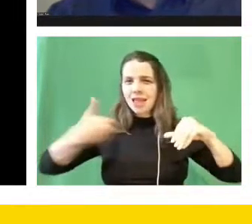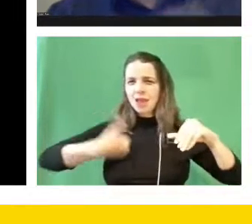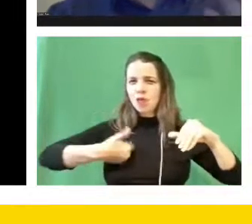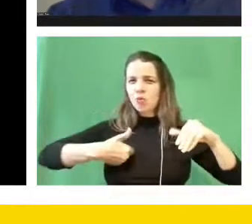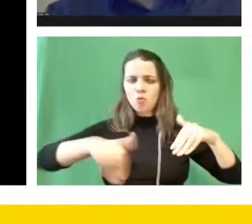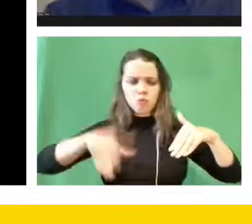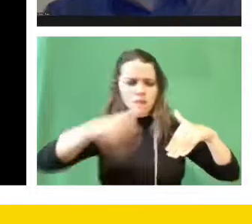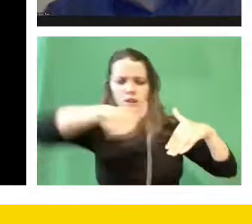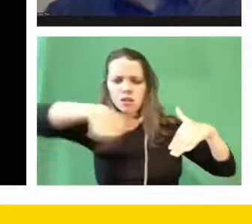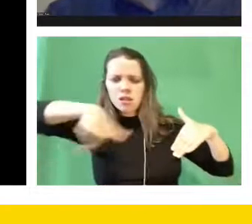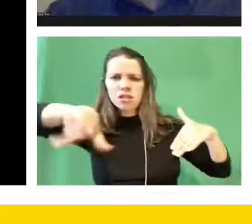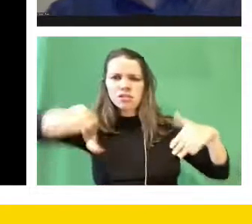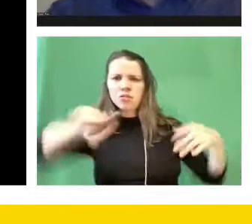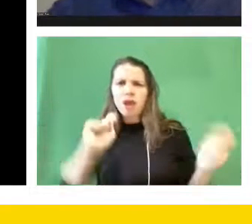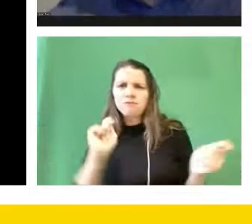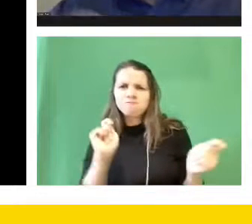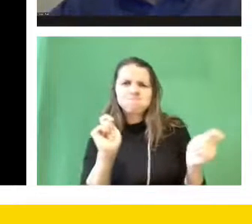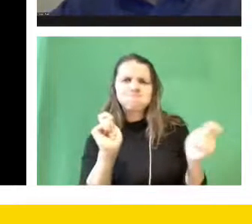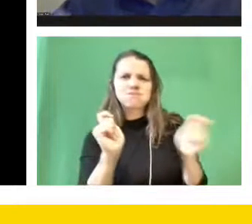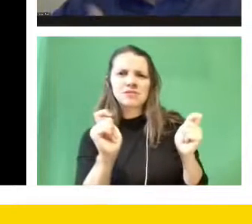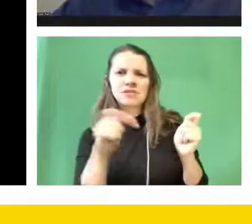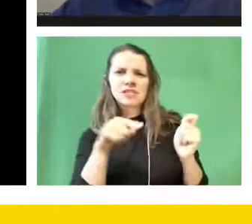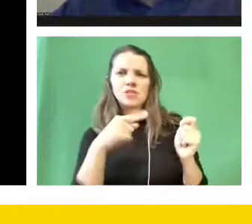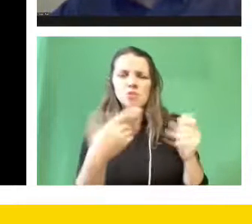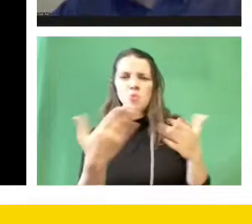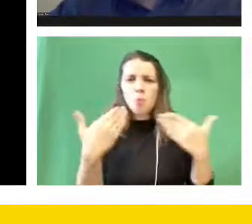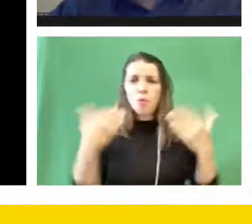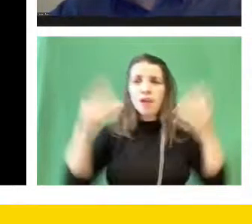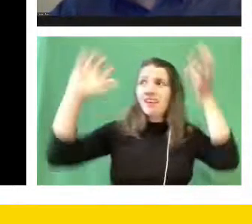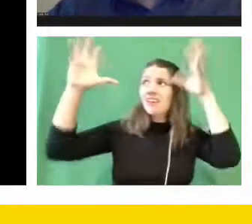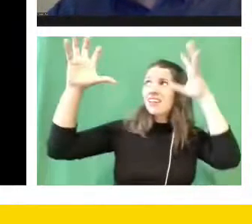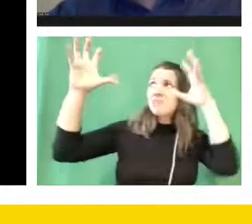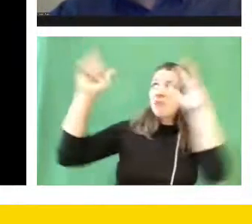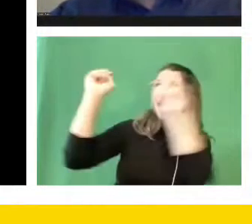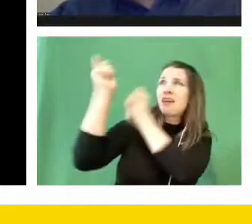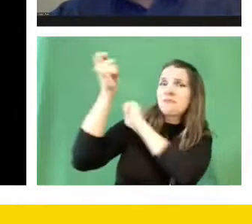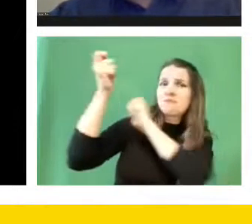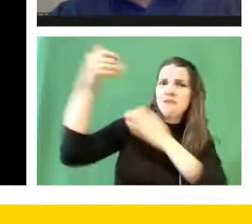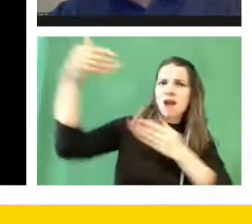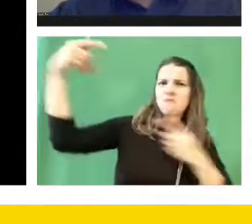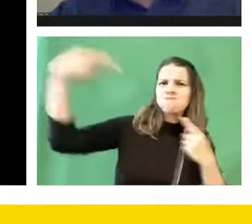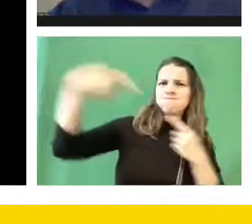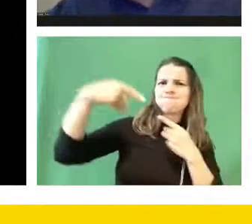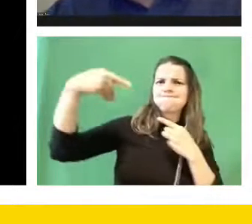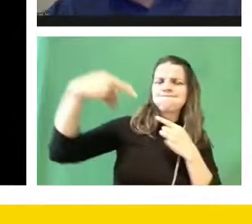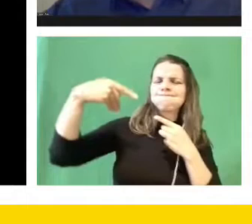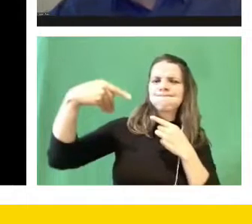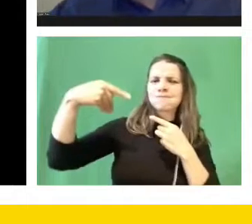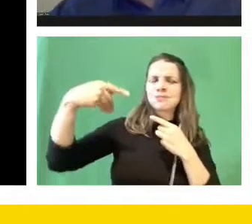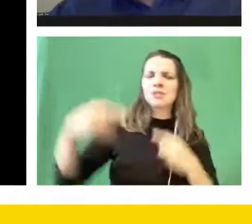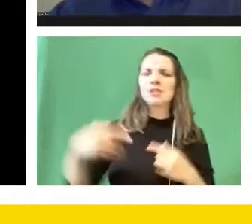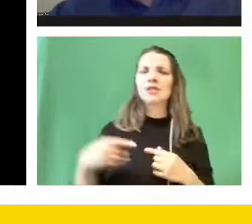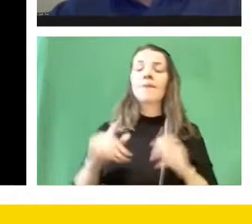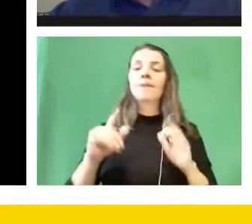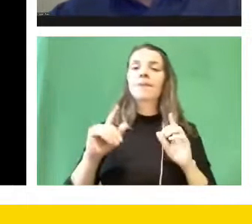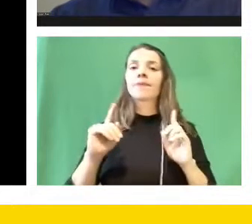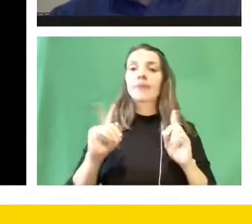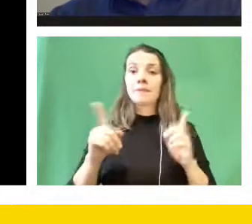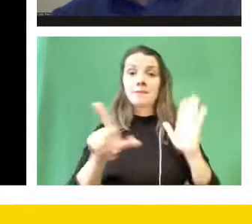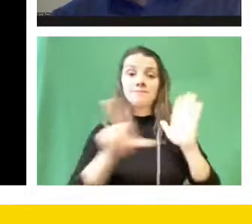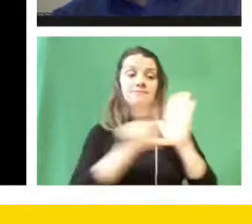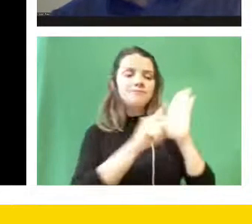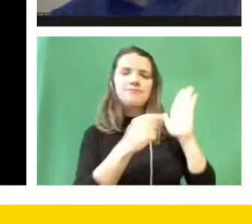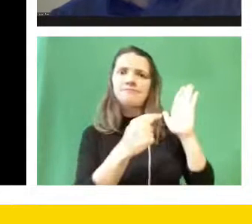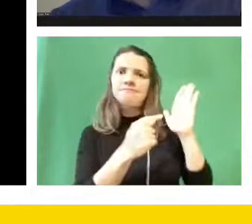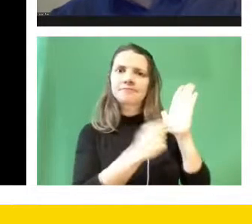comunidades, de los territorios. Y también en esa misma ley lo que aparece también es que hay